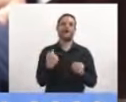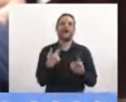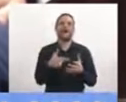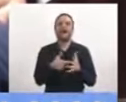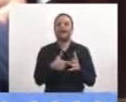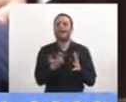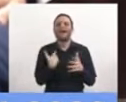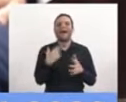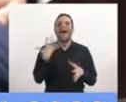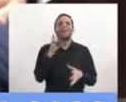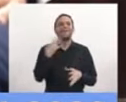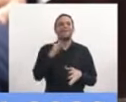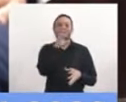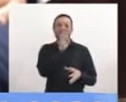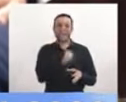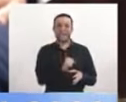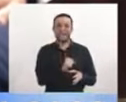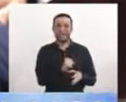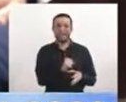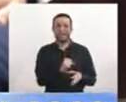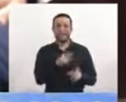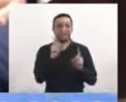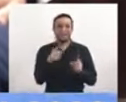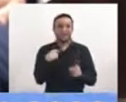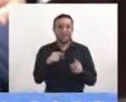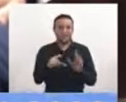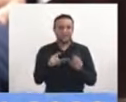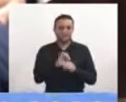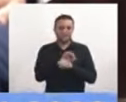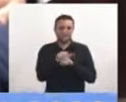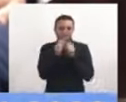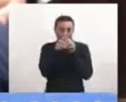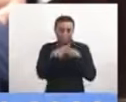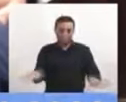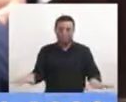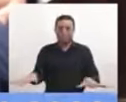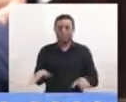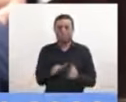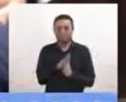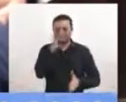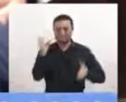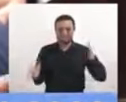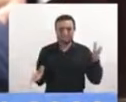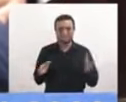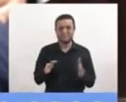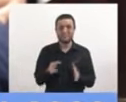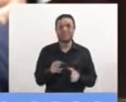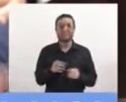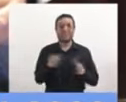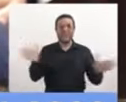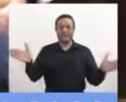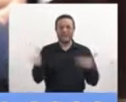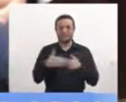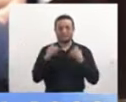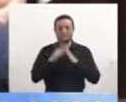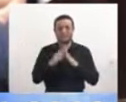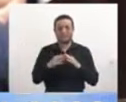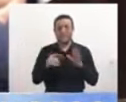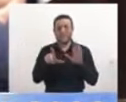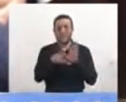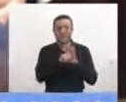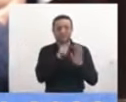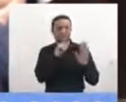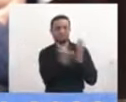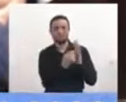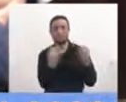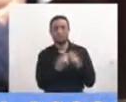Y ahora, frente al shock que tiene la sociedad, le decimos que no vamos a mostrar los datos porque estamos protegiendo. De lo que ocurrió hasta ahora, nosotros tenemos que encontrar